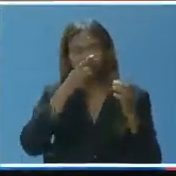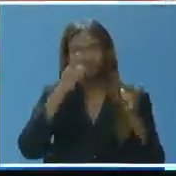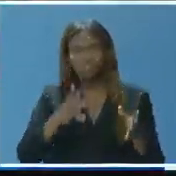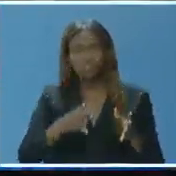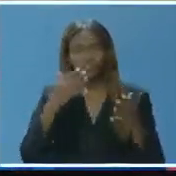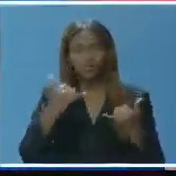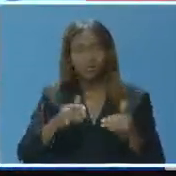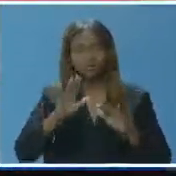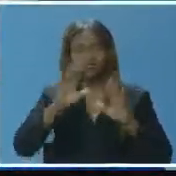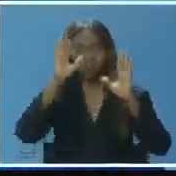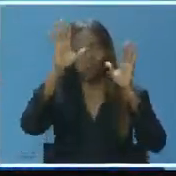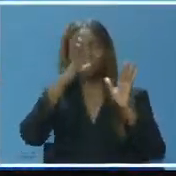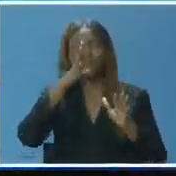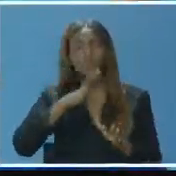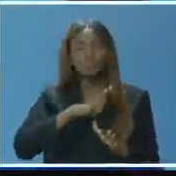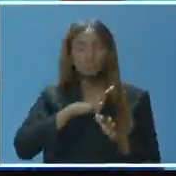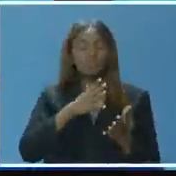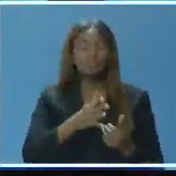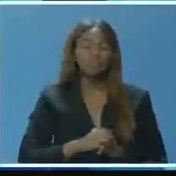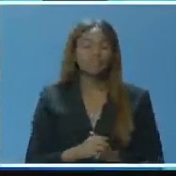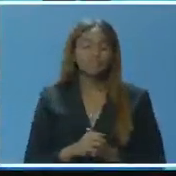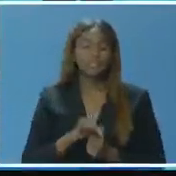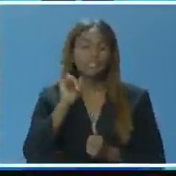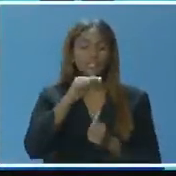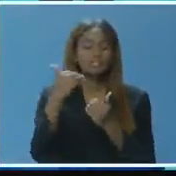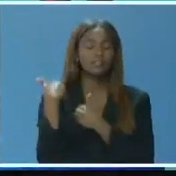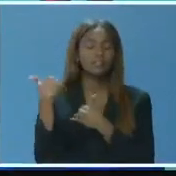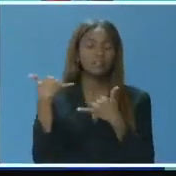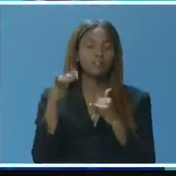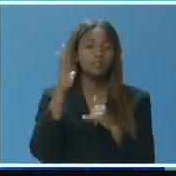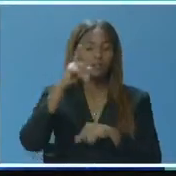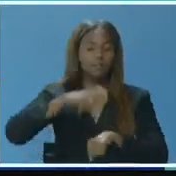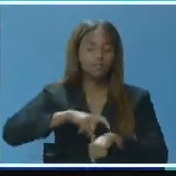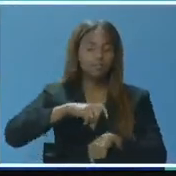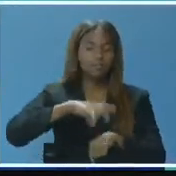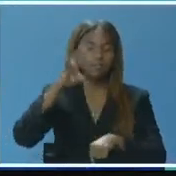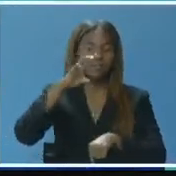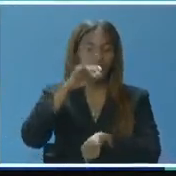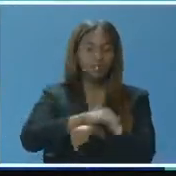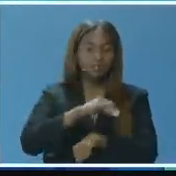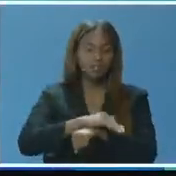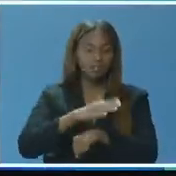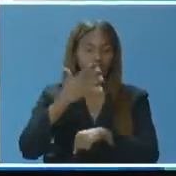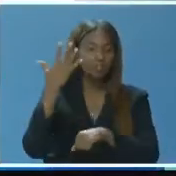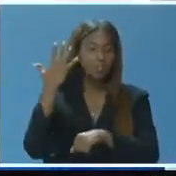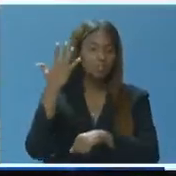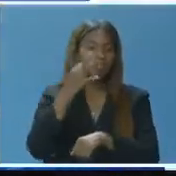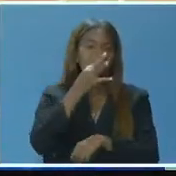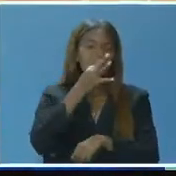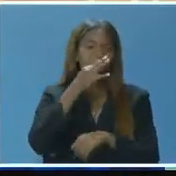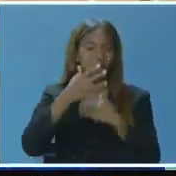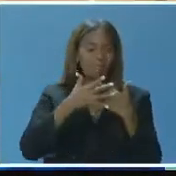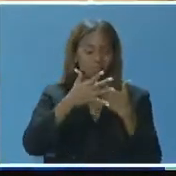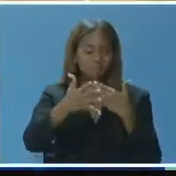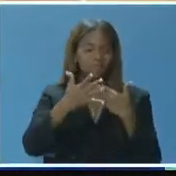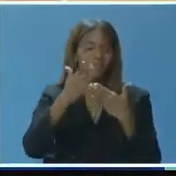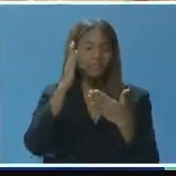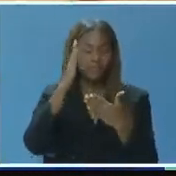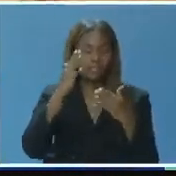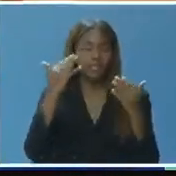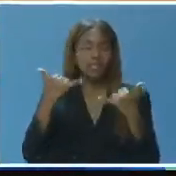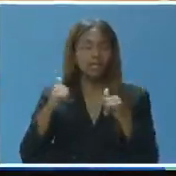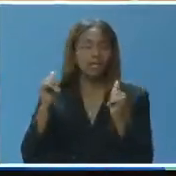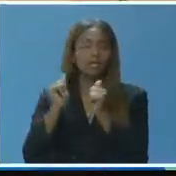de voleibol femenino. Ese compromiso será a las 7 de la noche, ya en un ratico, repetimos, contra